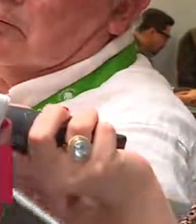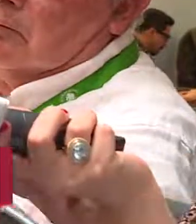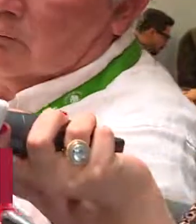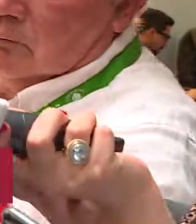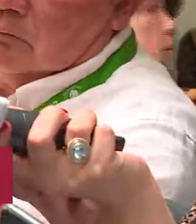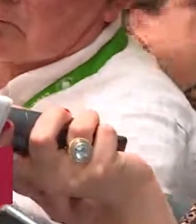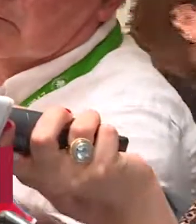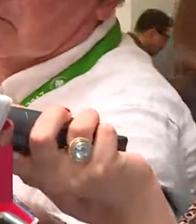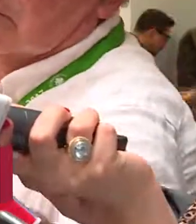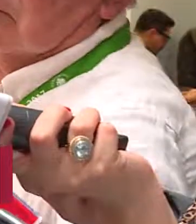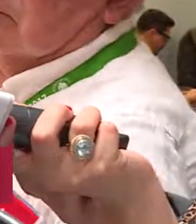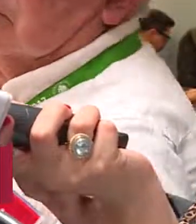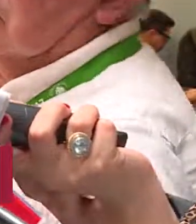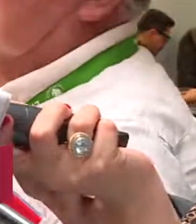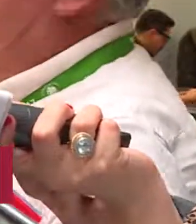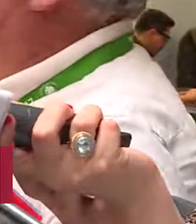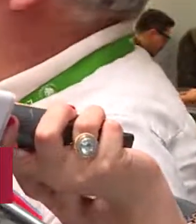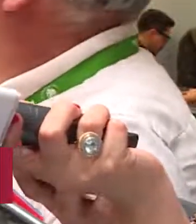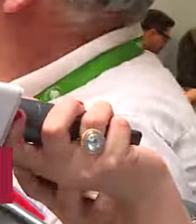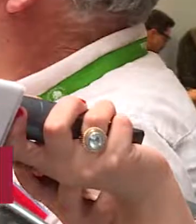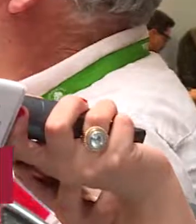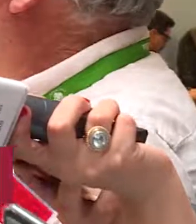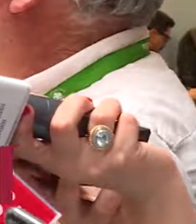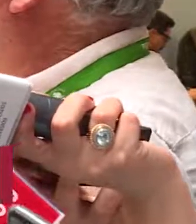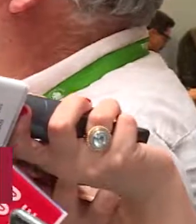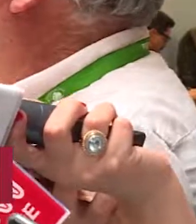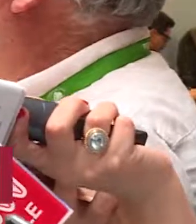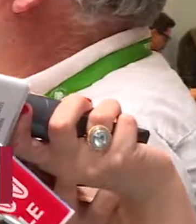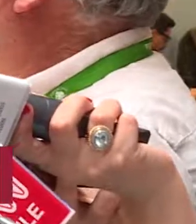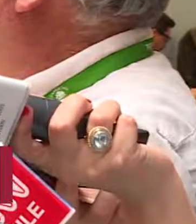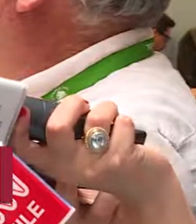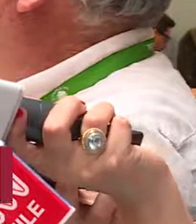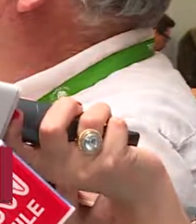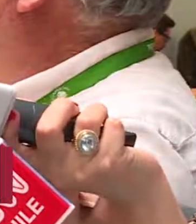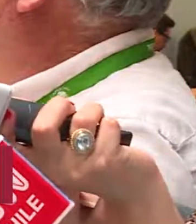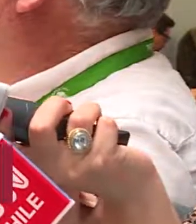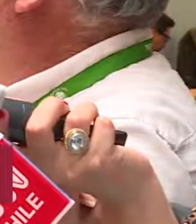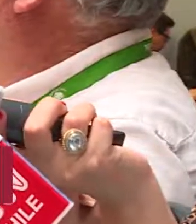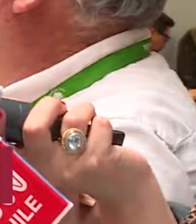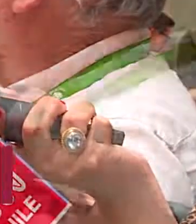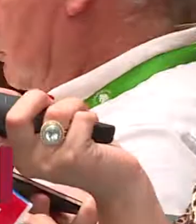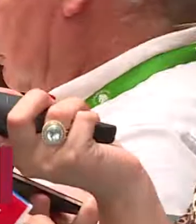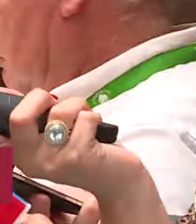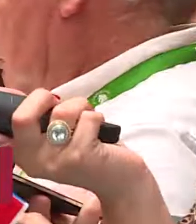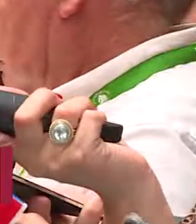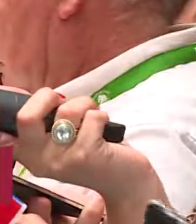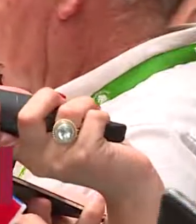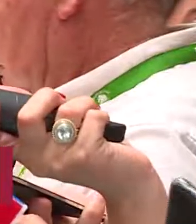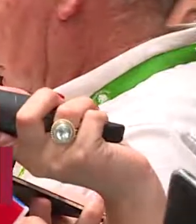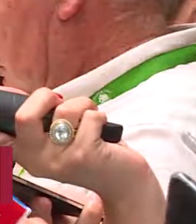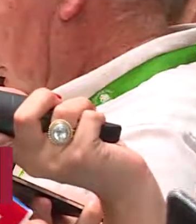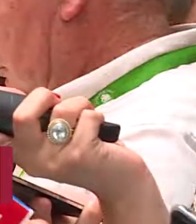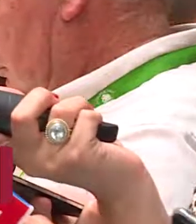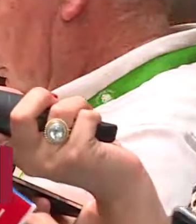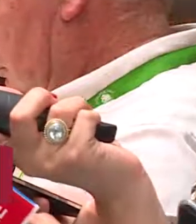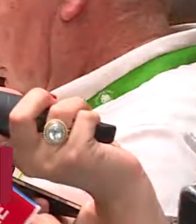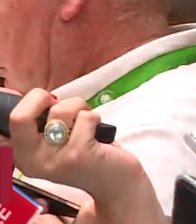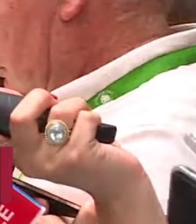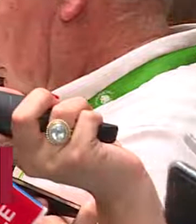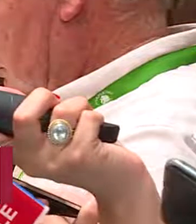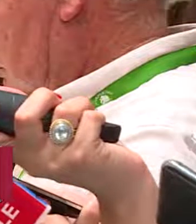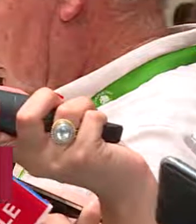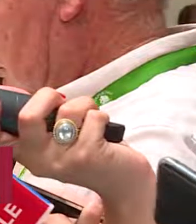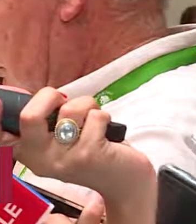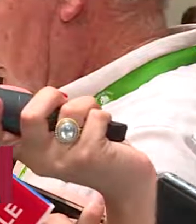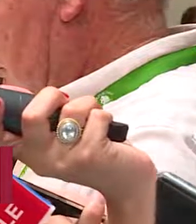que lo haga. Son dos cosas distintas, porque ahí sí ya estamos suprimiendo la libertad de expresión. No se puede incitar a la